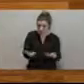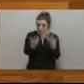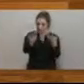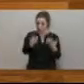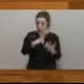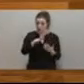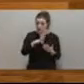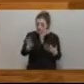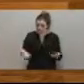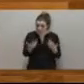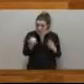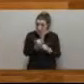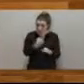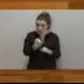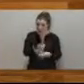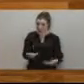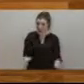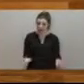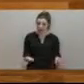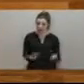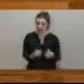se pongan a trabajar.